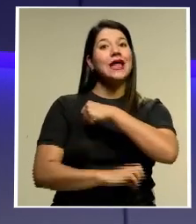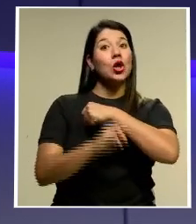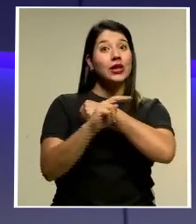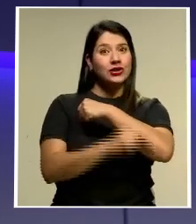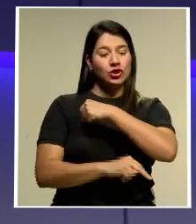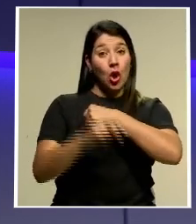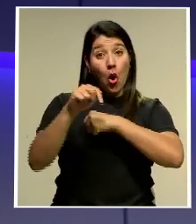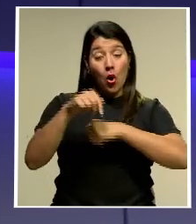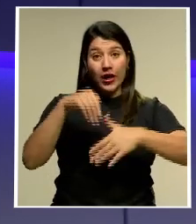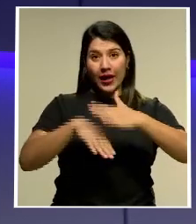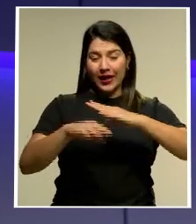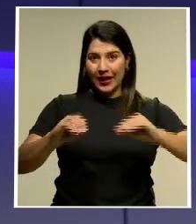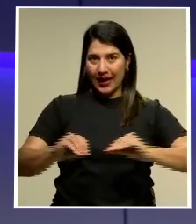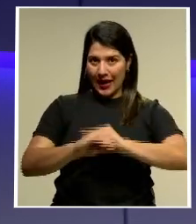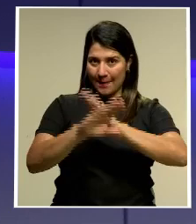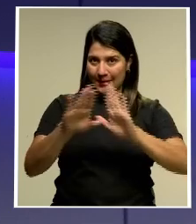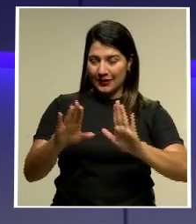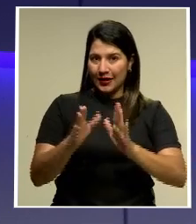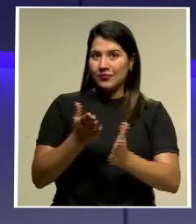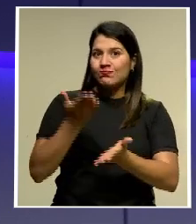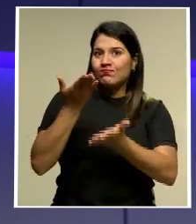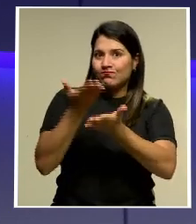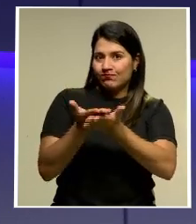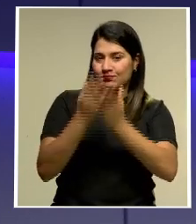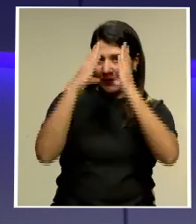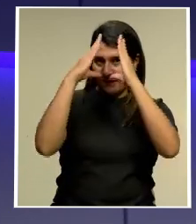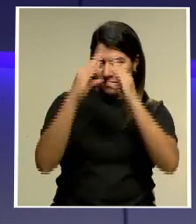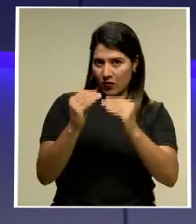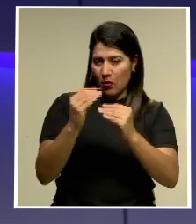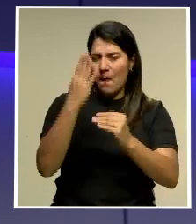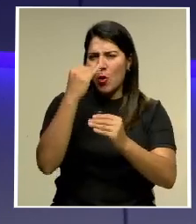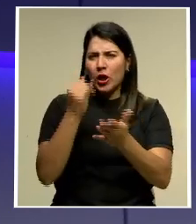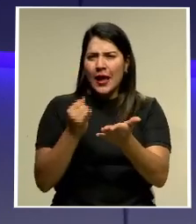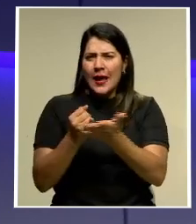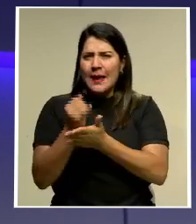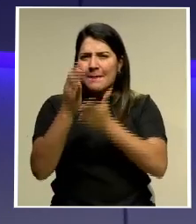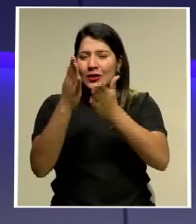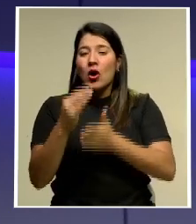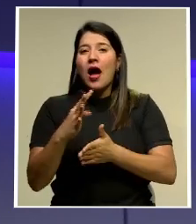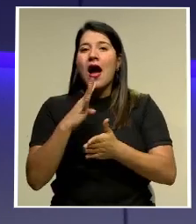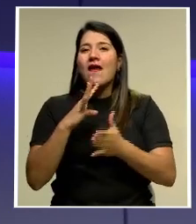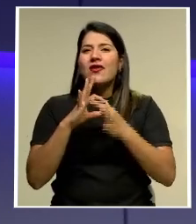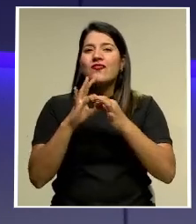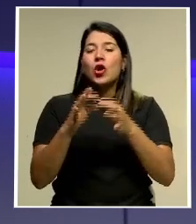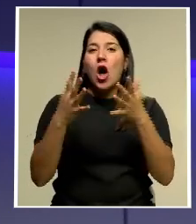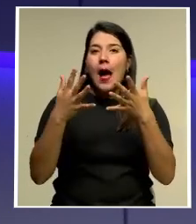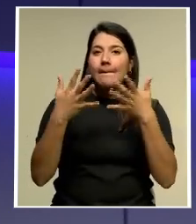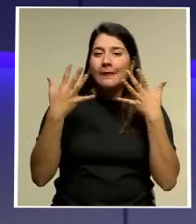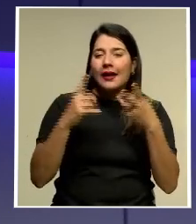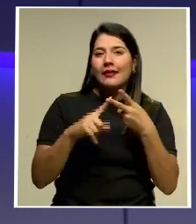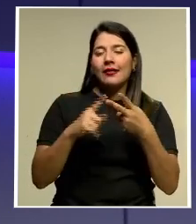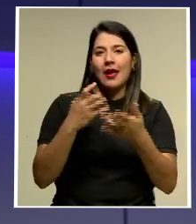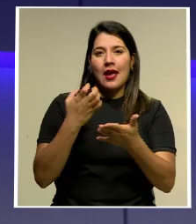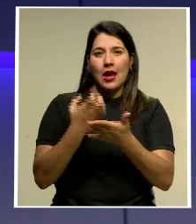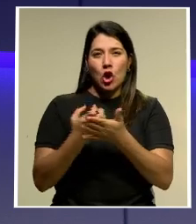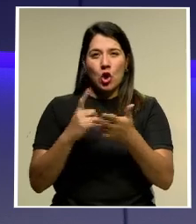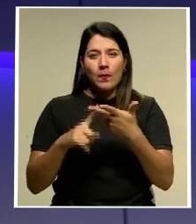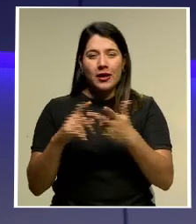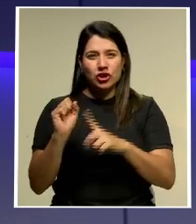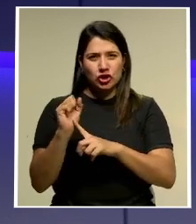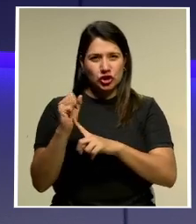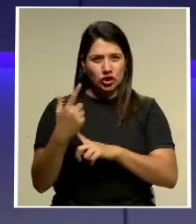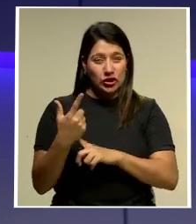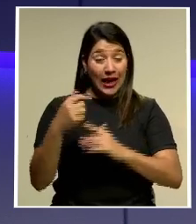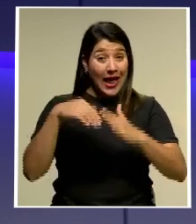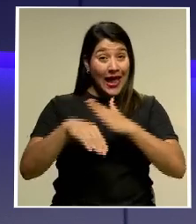mañana. Los investigadores analizaron indicadores ambientales, económicos y sociales de todos